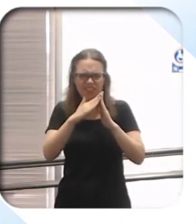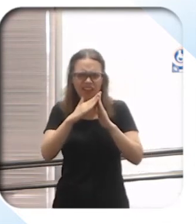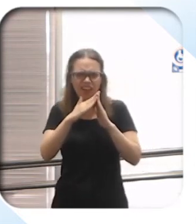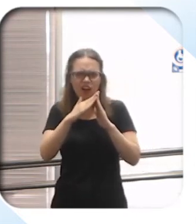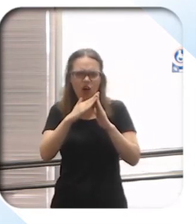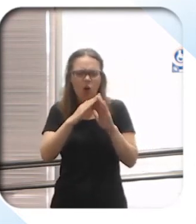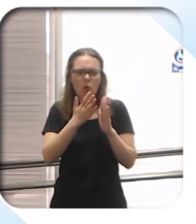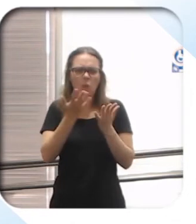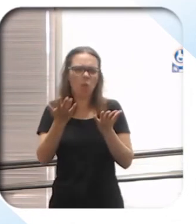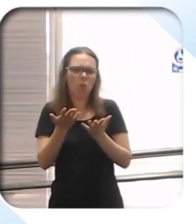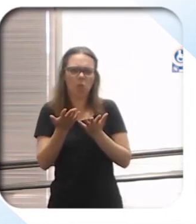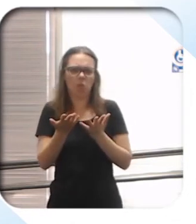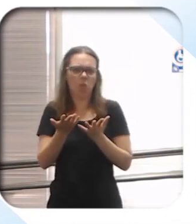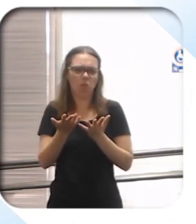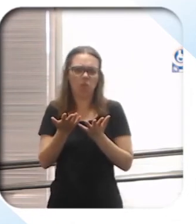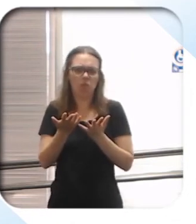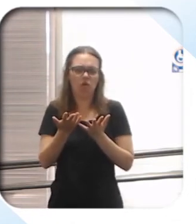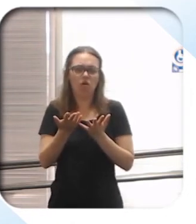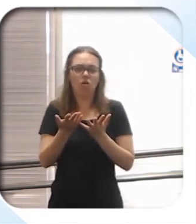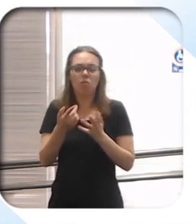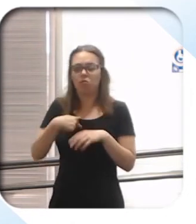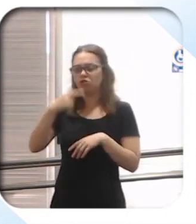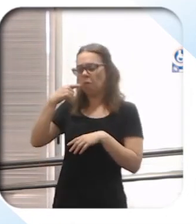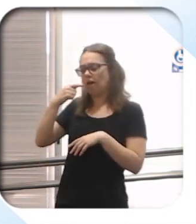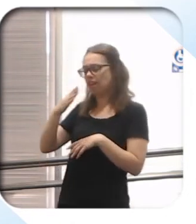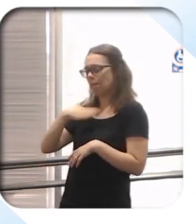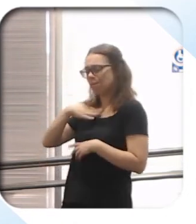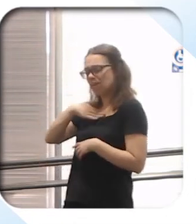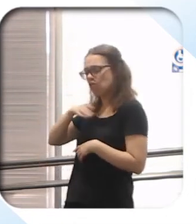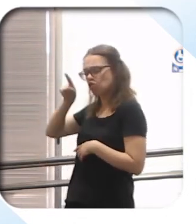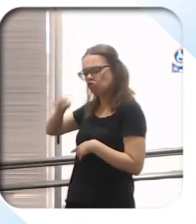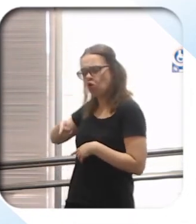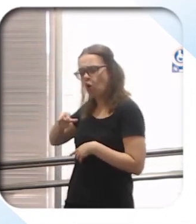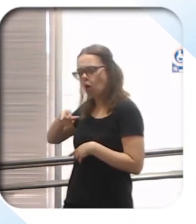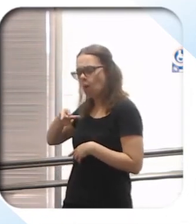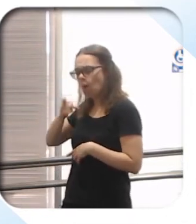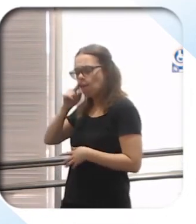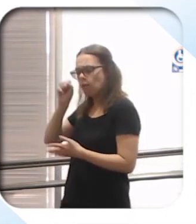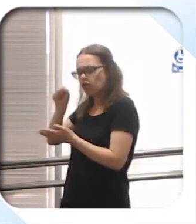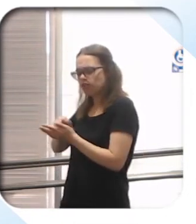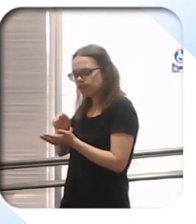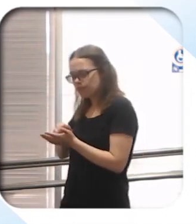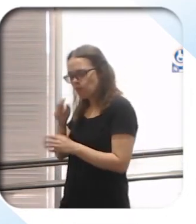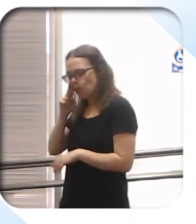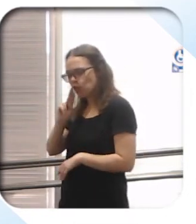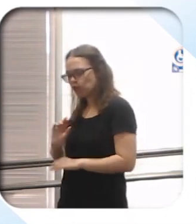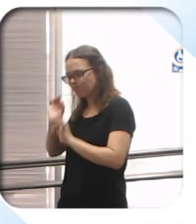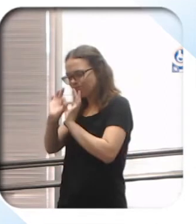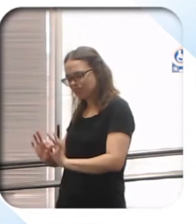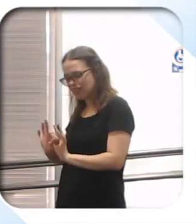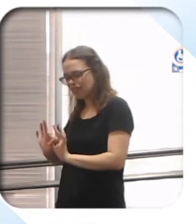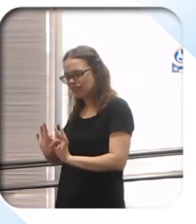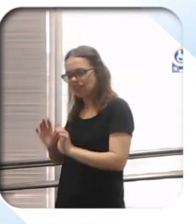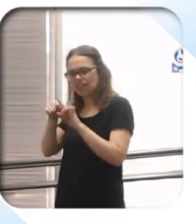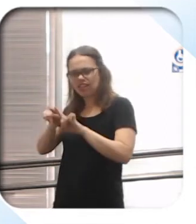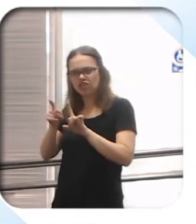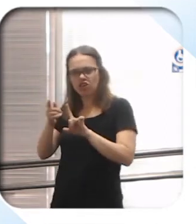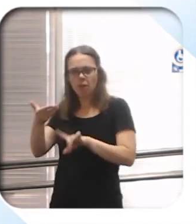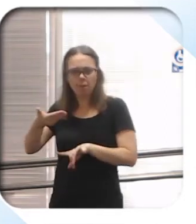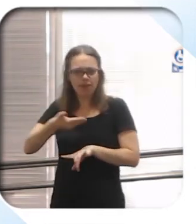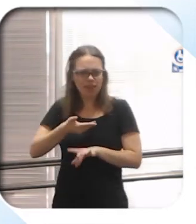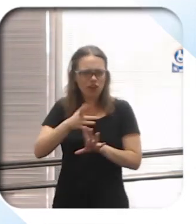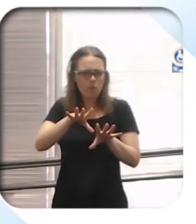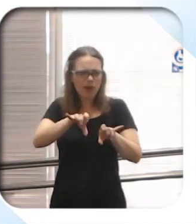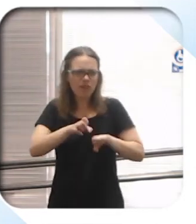que muchos padres dicen, en mi casa vos te portás bien, en mi casa. Yo siempre digo, pero ellos pidieron